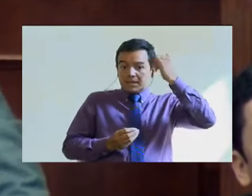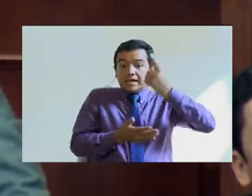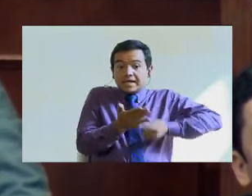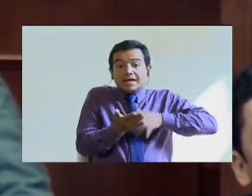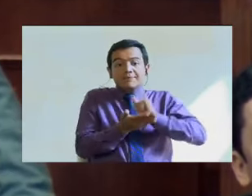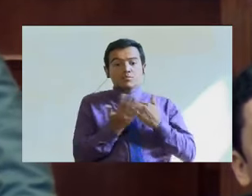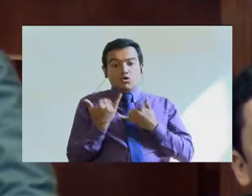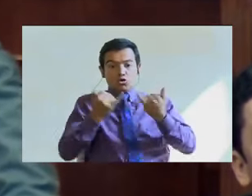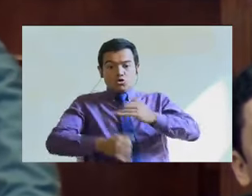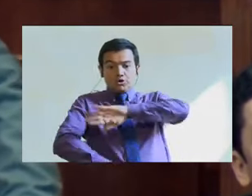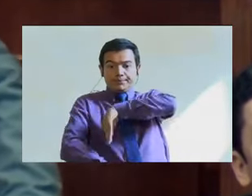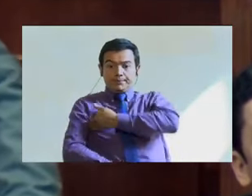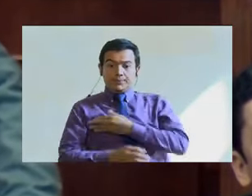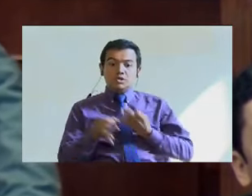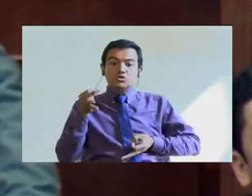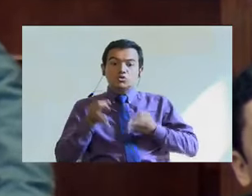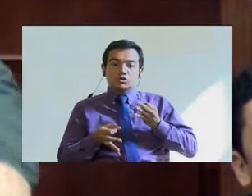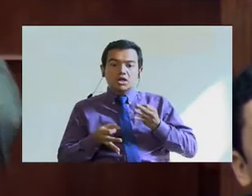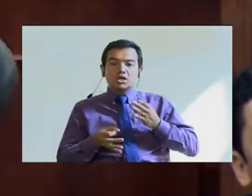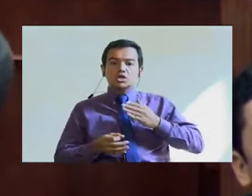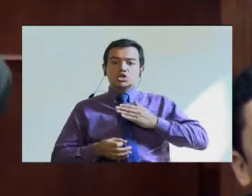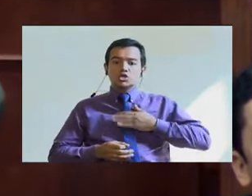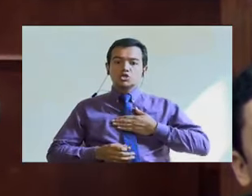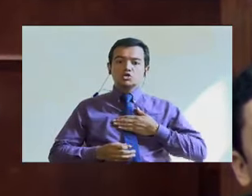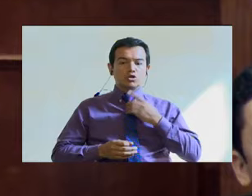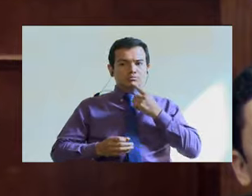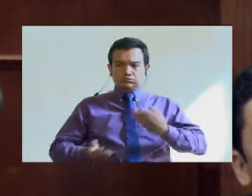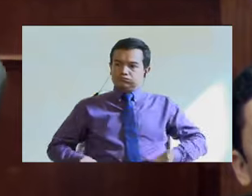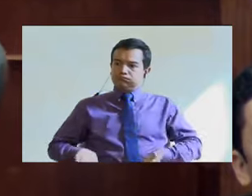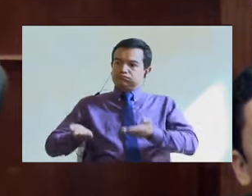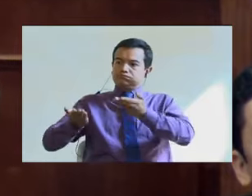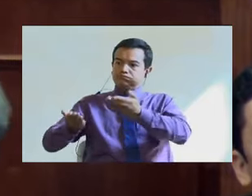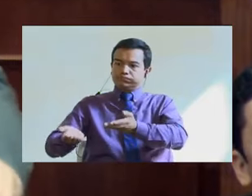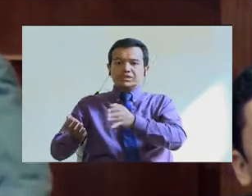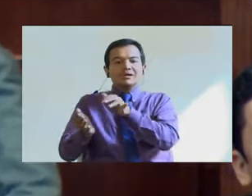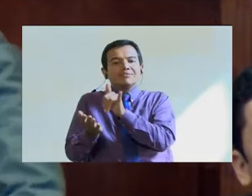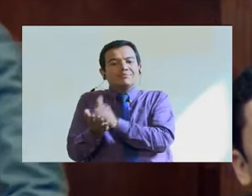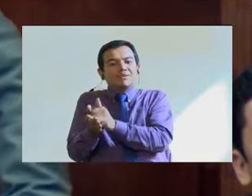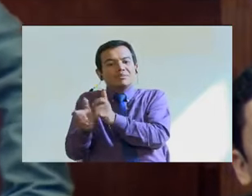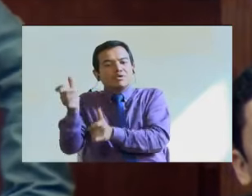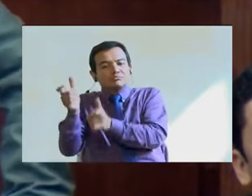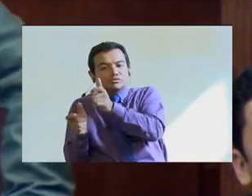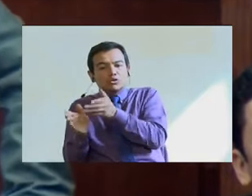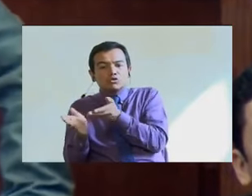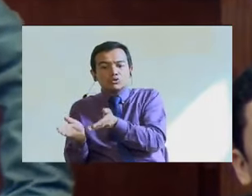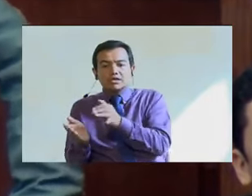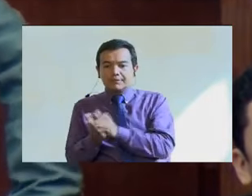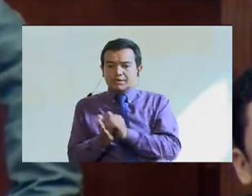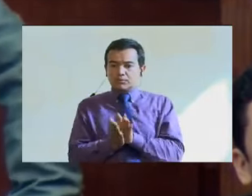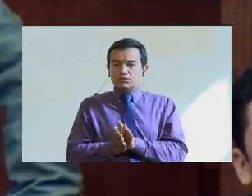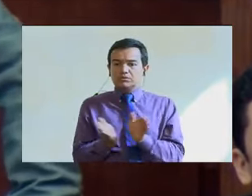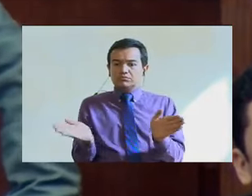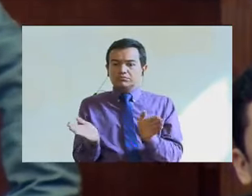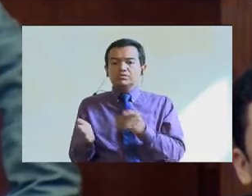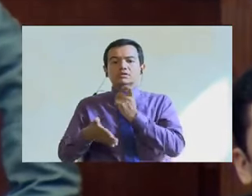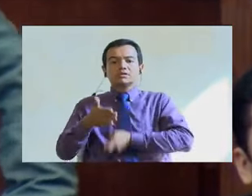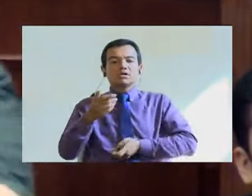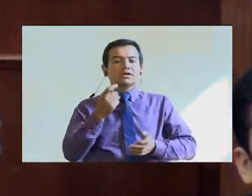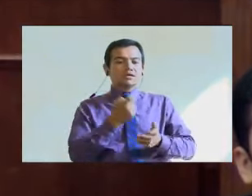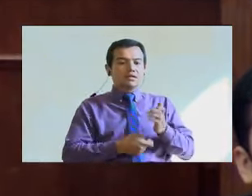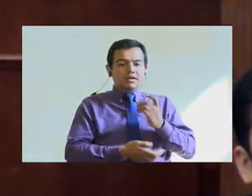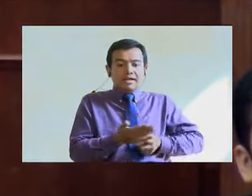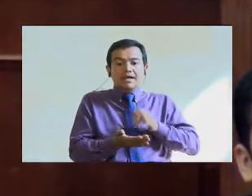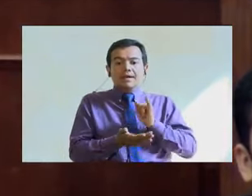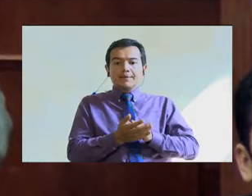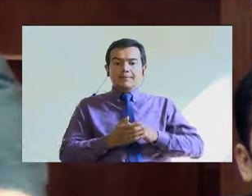ministro de justicia de dotar a este congreso de la doble instancia en materia de pérdida de